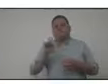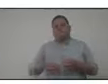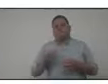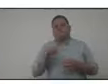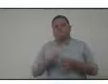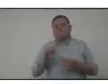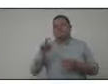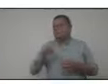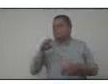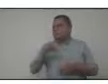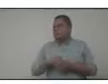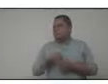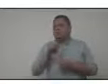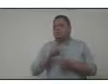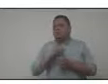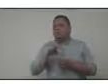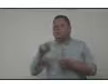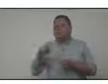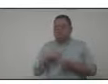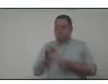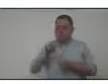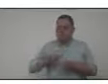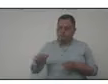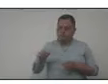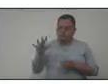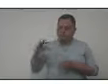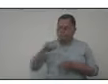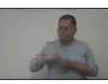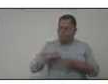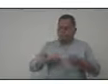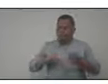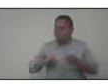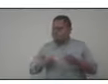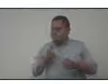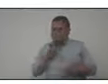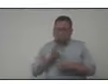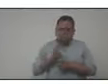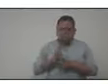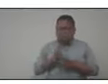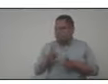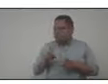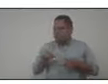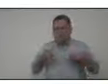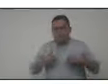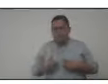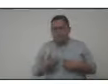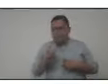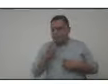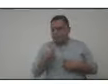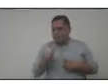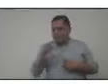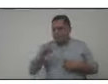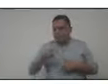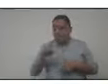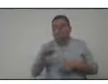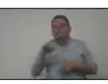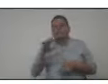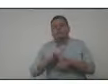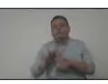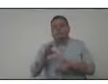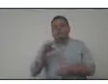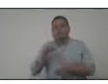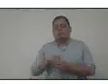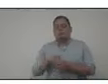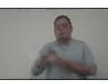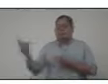pasado? La población flotante. Por eso nuevamente, y no me cansaré de decirle a esa población flotante